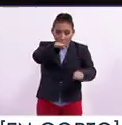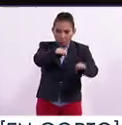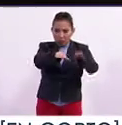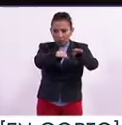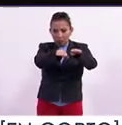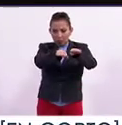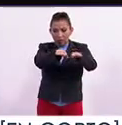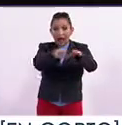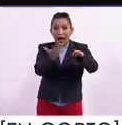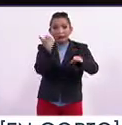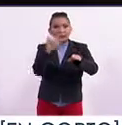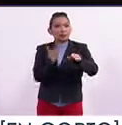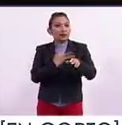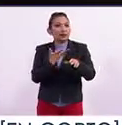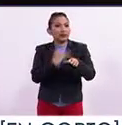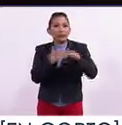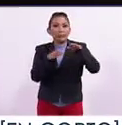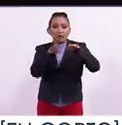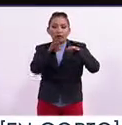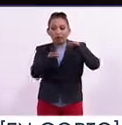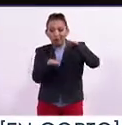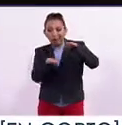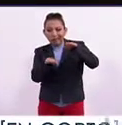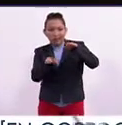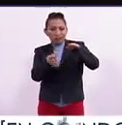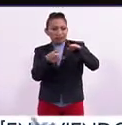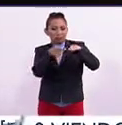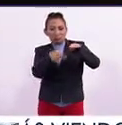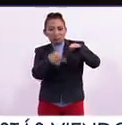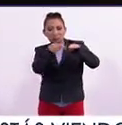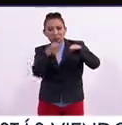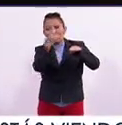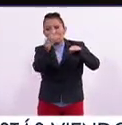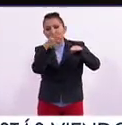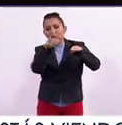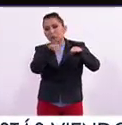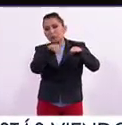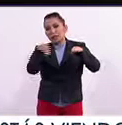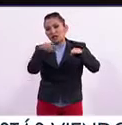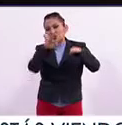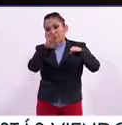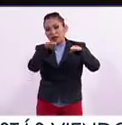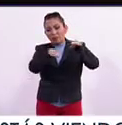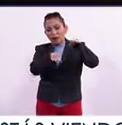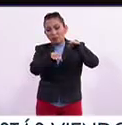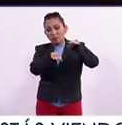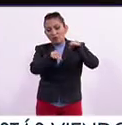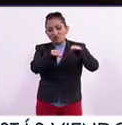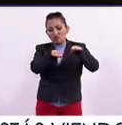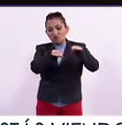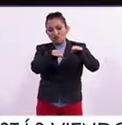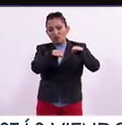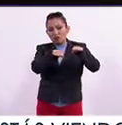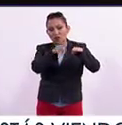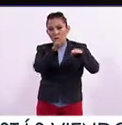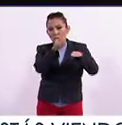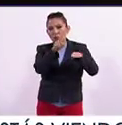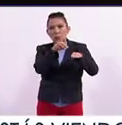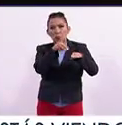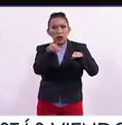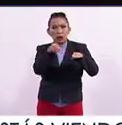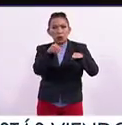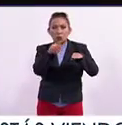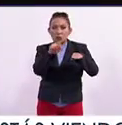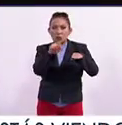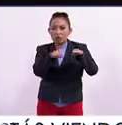un hundimiento diferencial de 2,40 metros, se terminó con 1,20 metros, o sea,